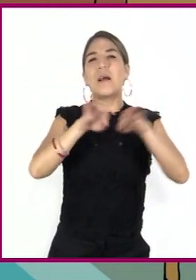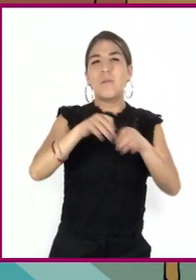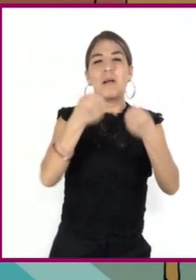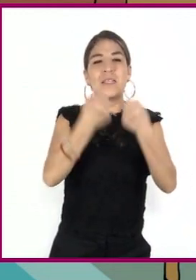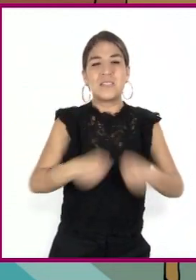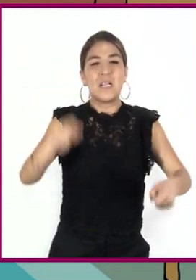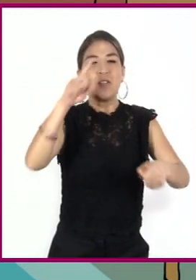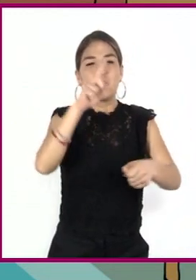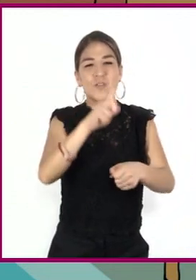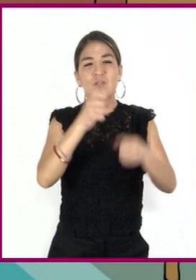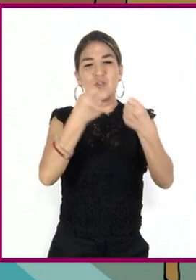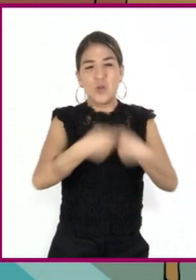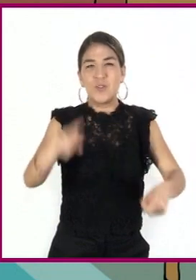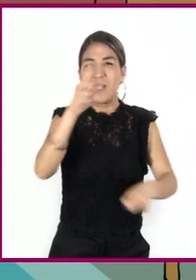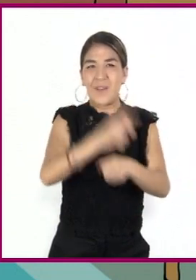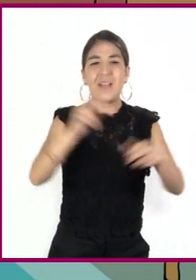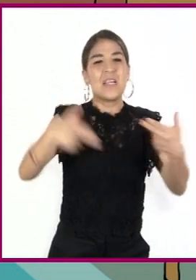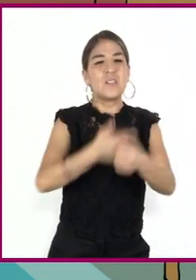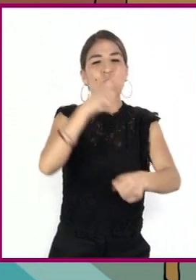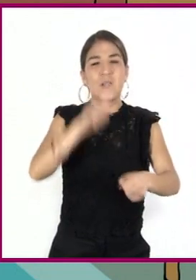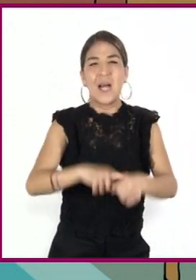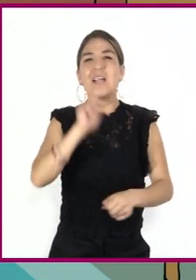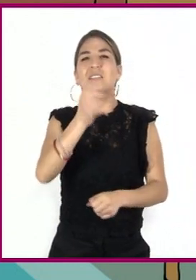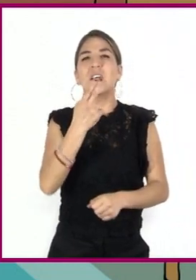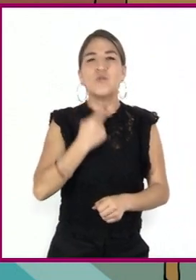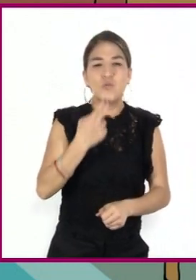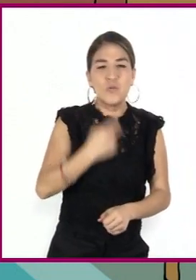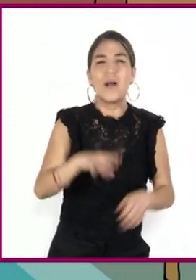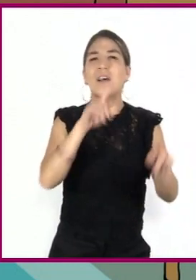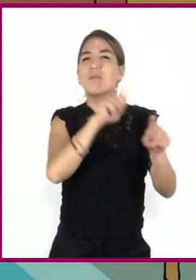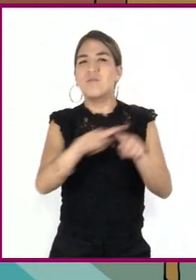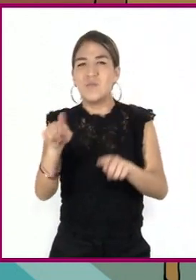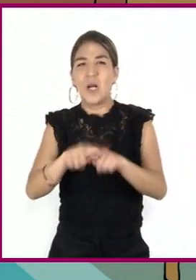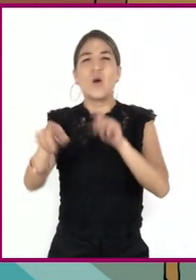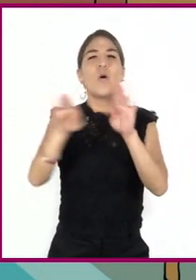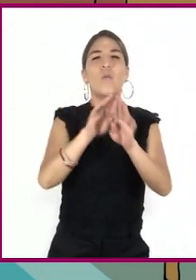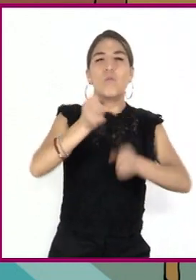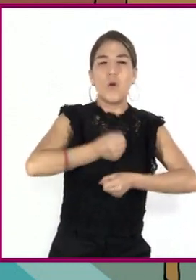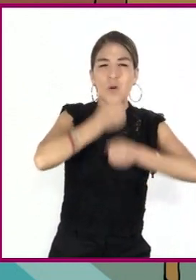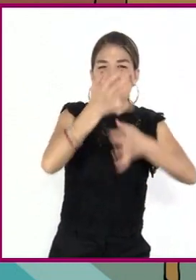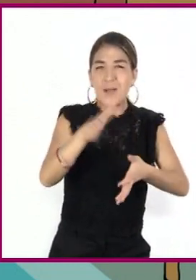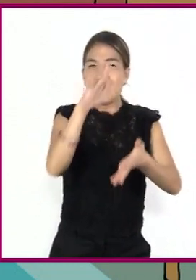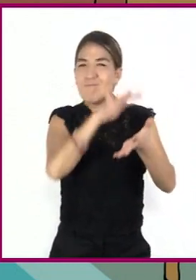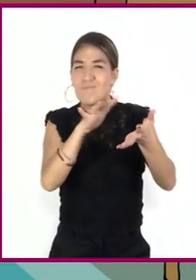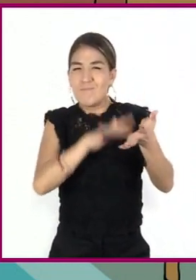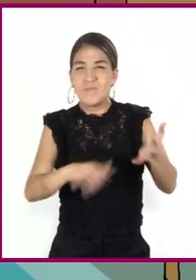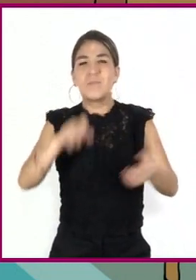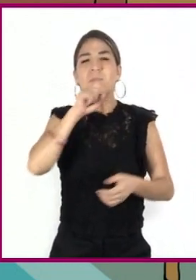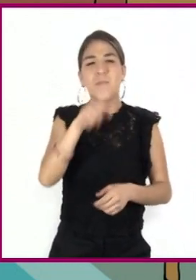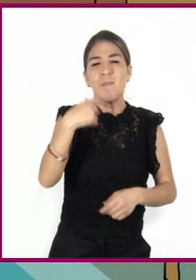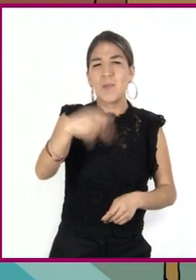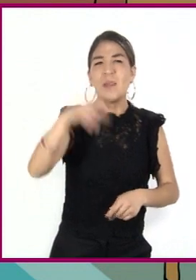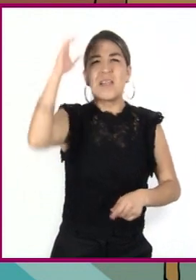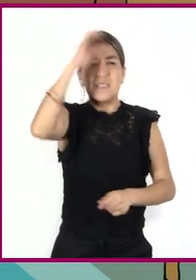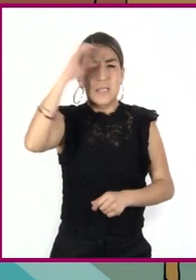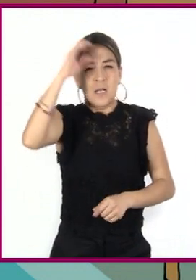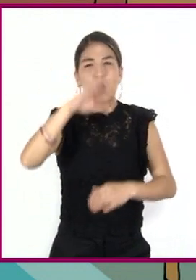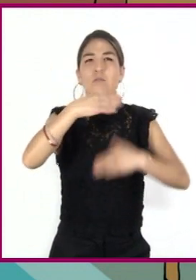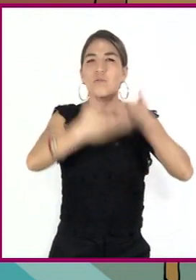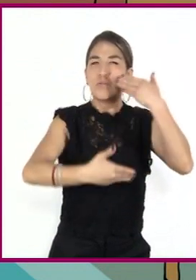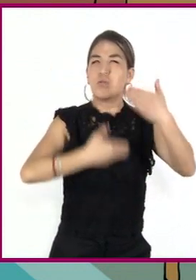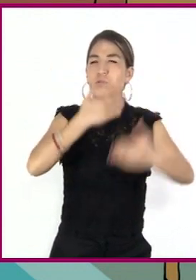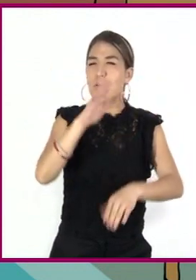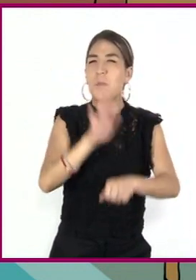de Azúcar y Alcoholes. Tanto su poesía como su crítica literaria paulatinamente se fue